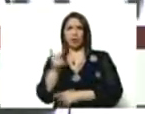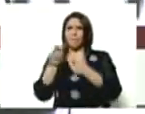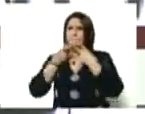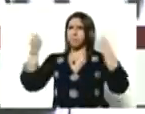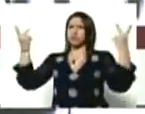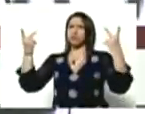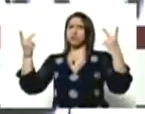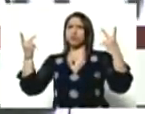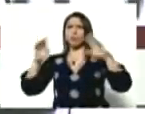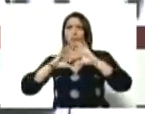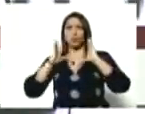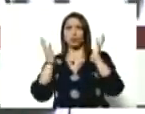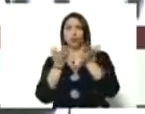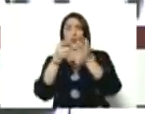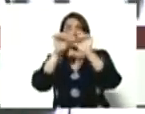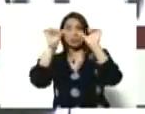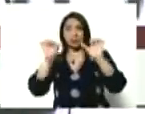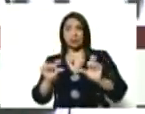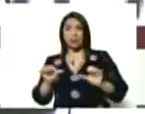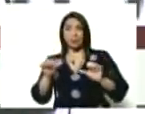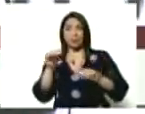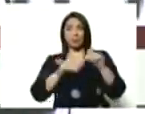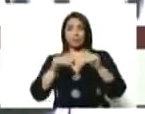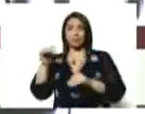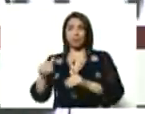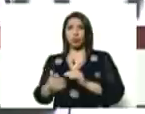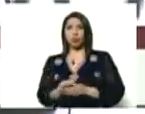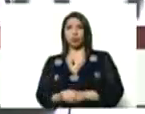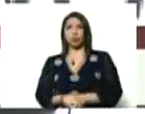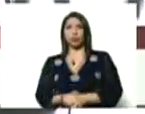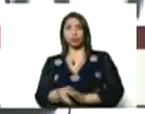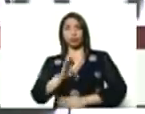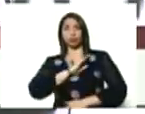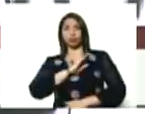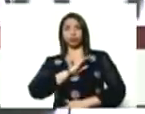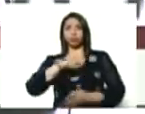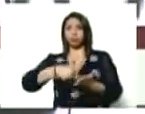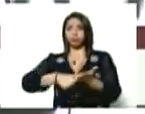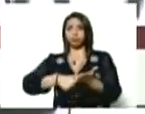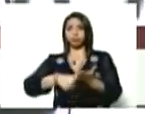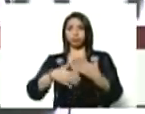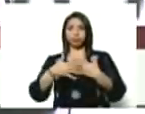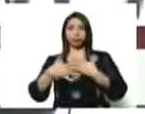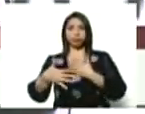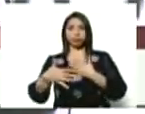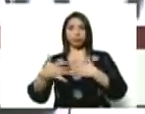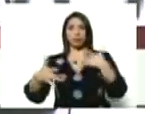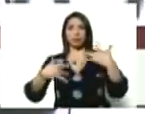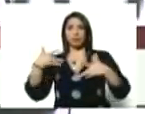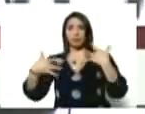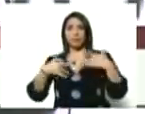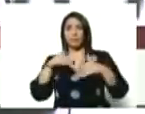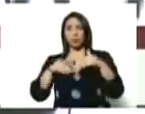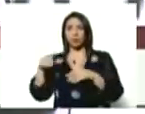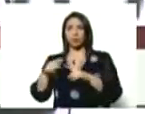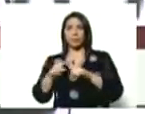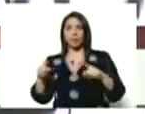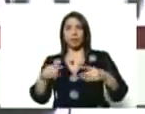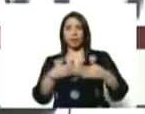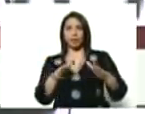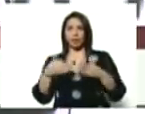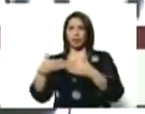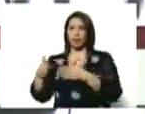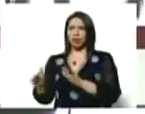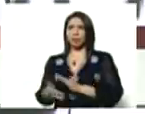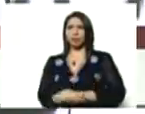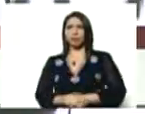sistemas de voto electrónico con la incorporación del proceso de autenticación biométrico durante el acto de votación para garantizar el principio